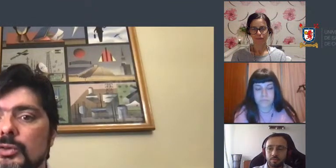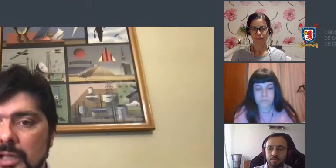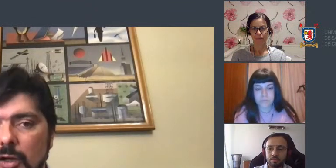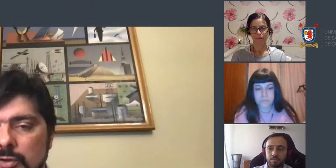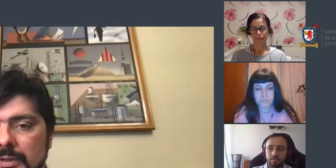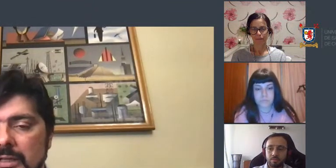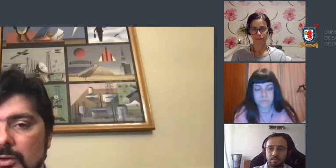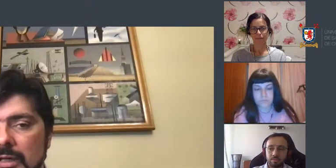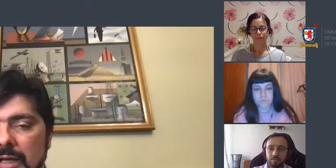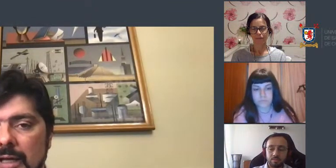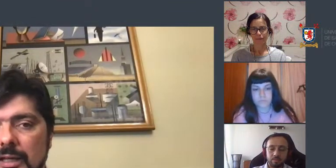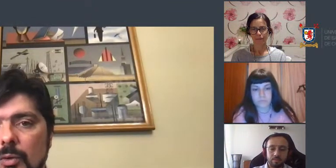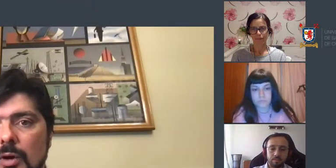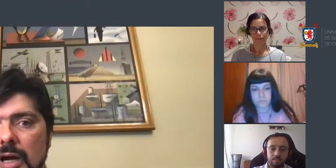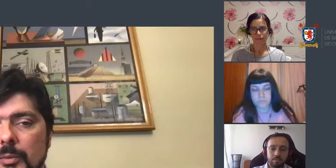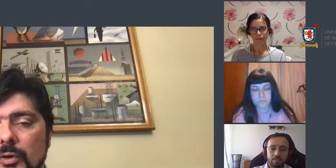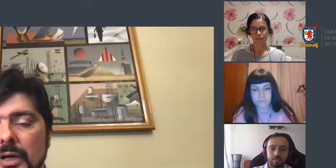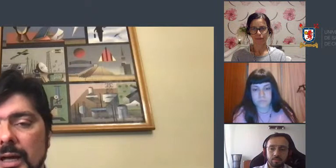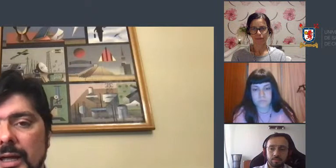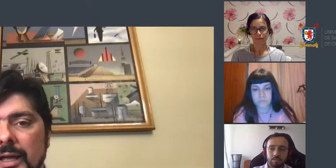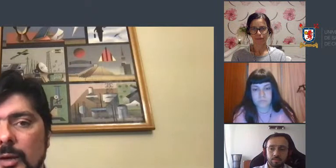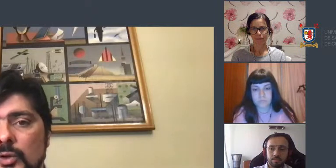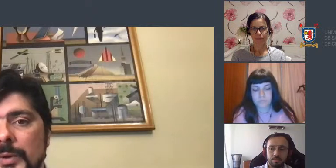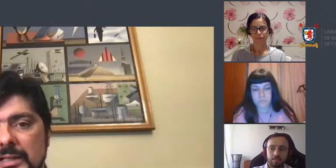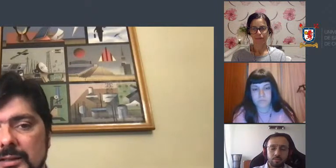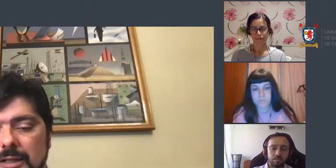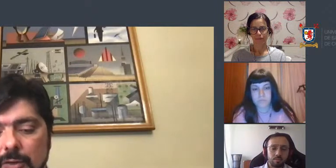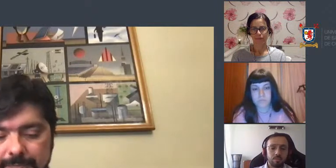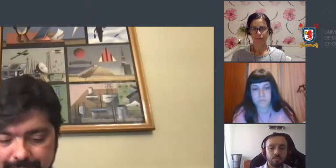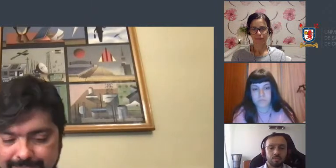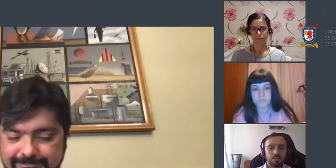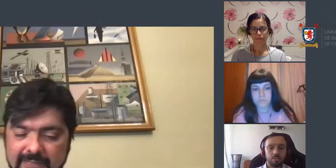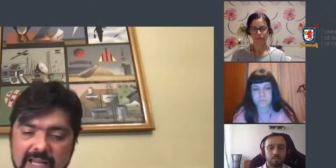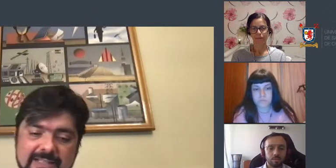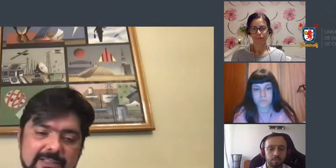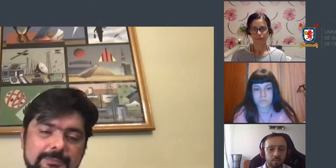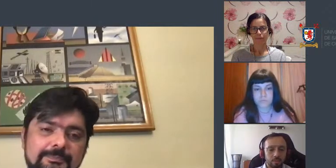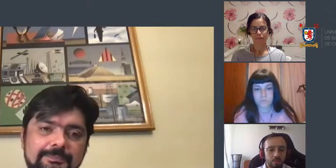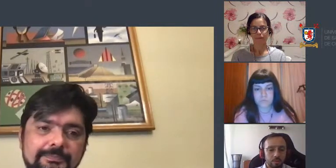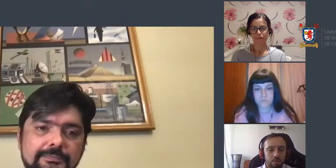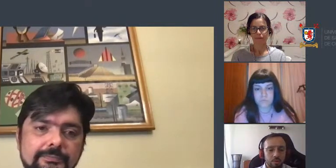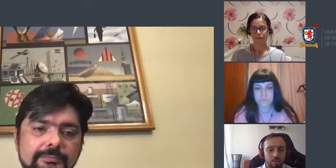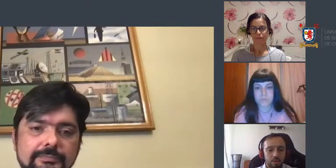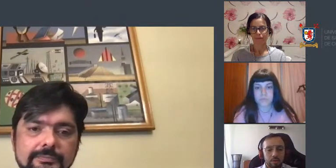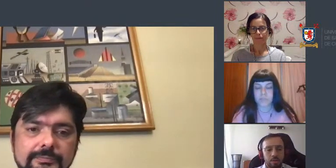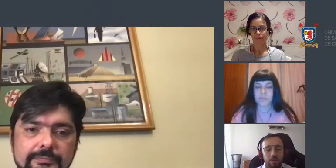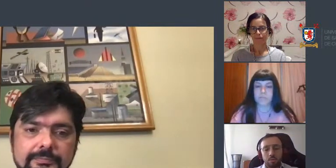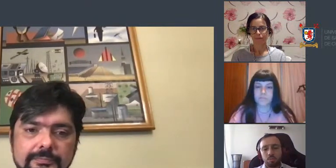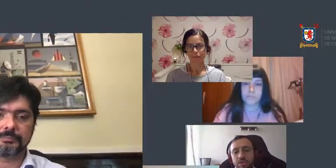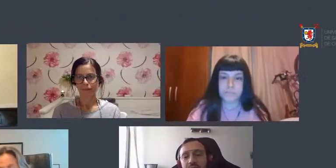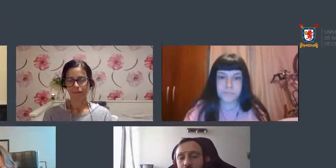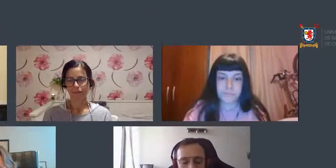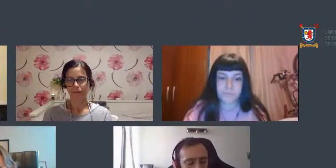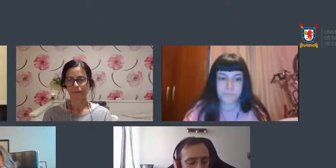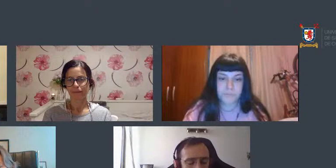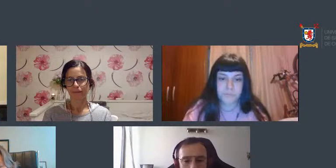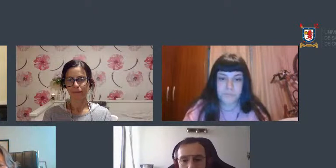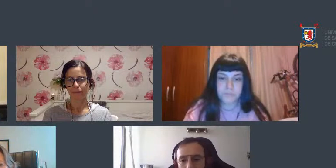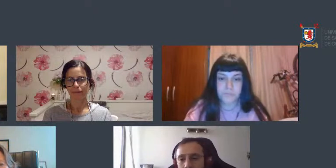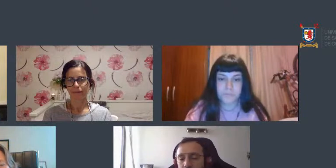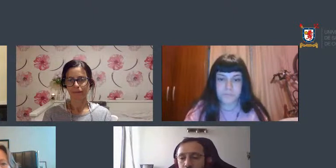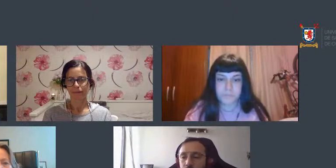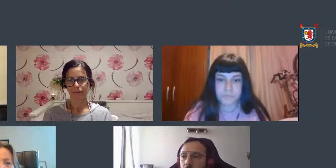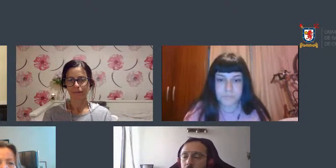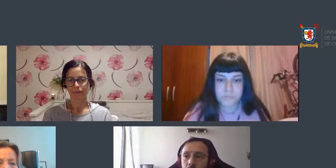para conseguir los objetivos que buscamos en nuestro plan estratégico gracias muchas muchas